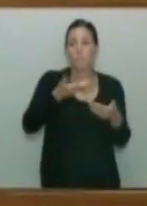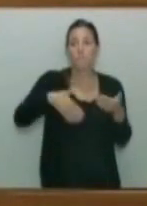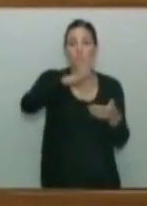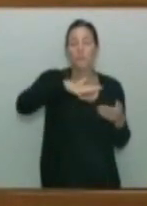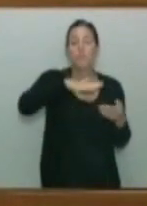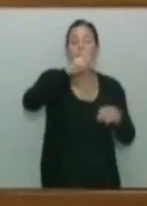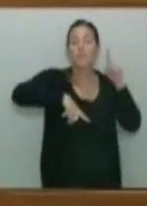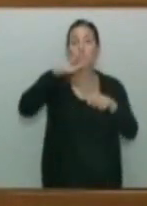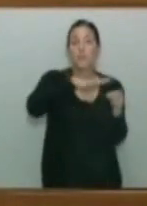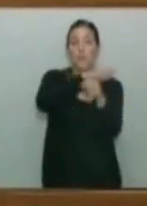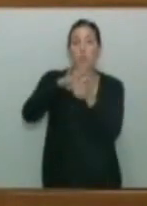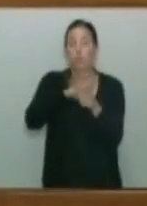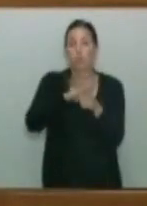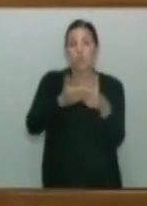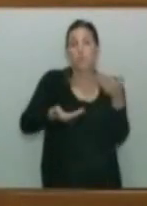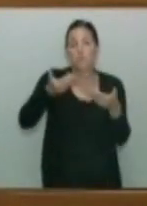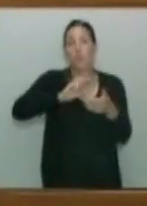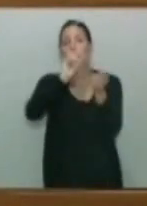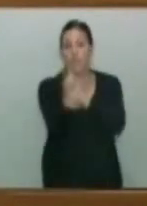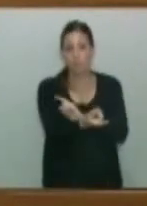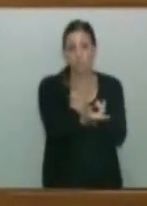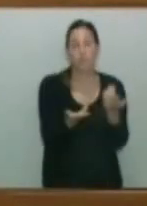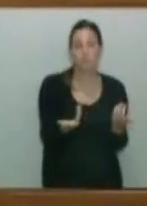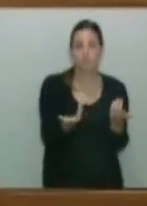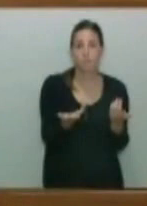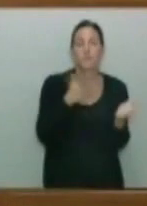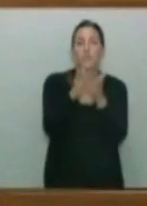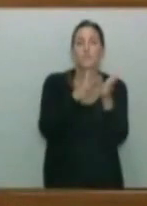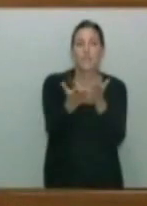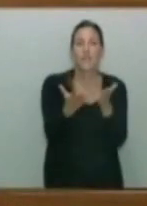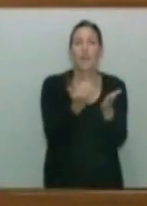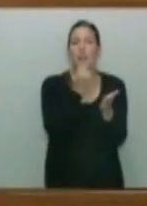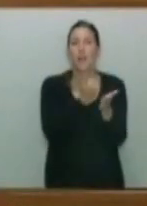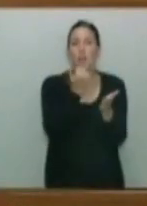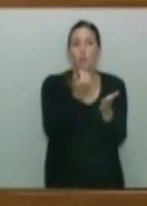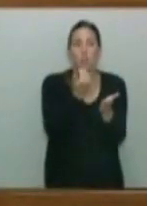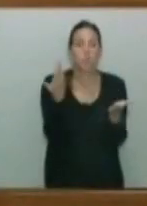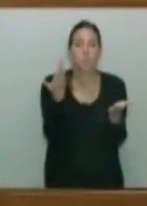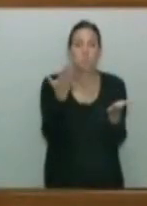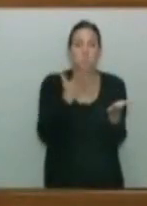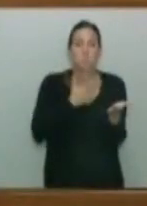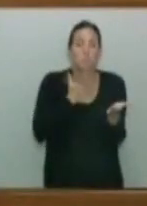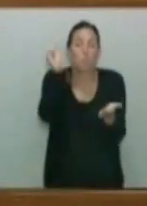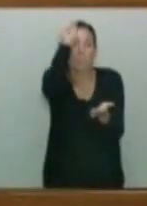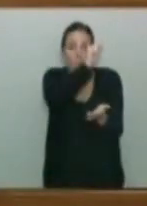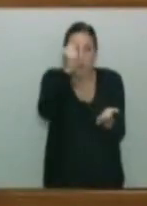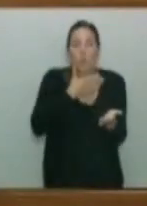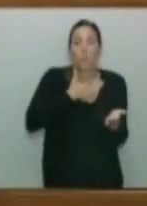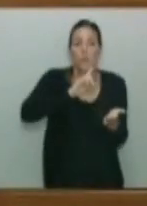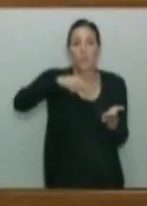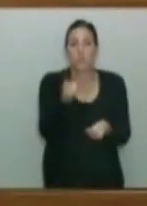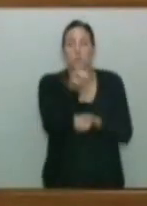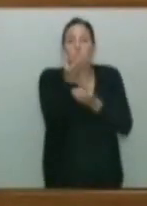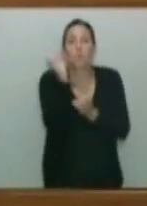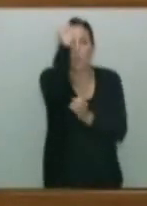de dónde residan o en función de a quién voten. Esto es una cuestión puramente objetiva que ustedes pueden contrastar. En